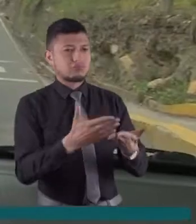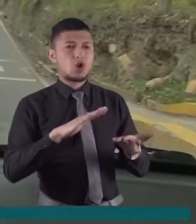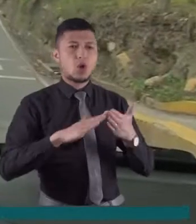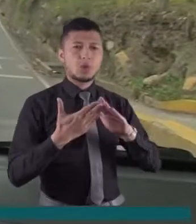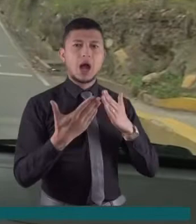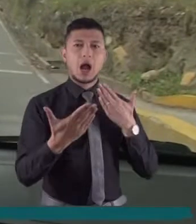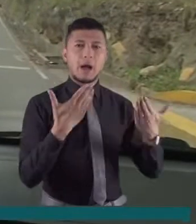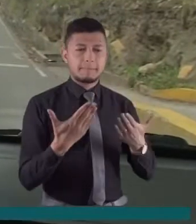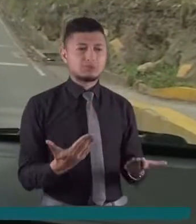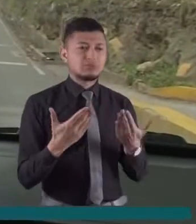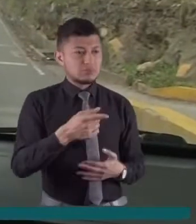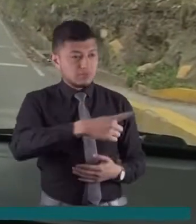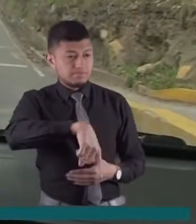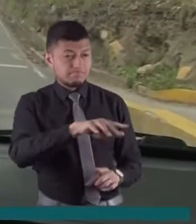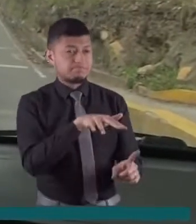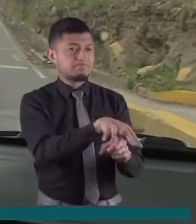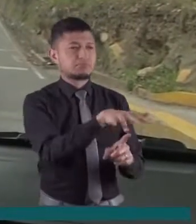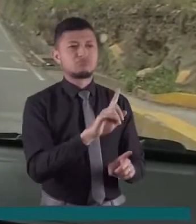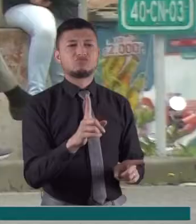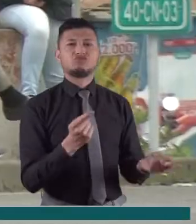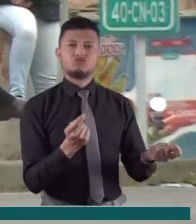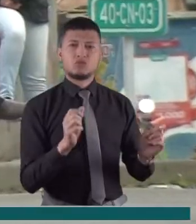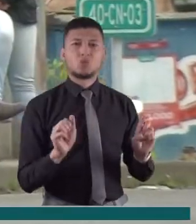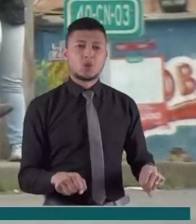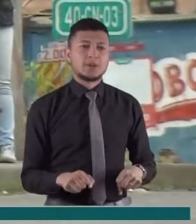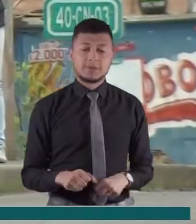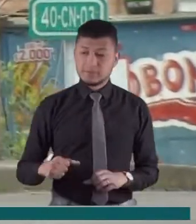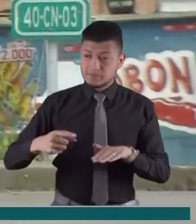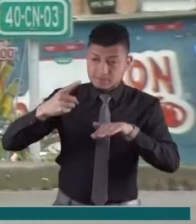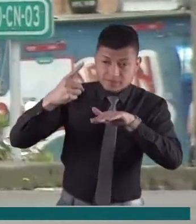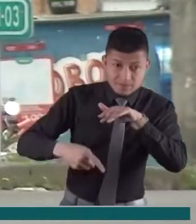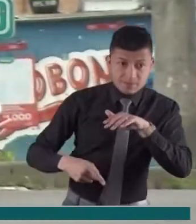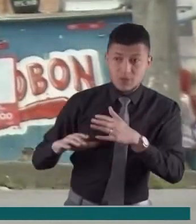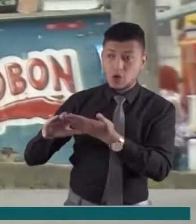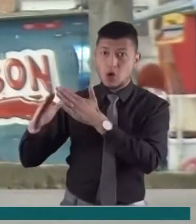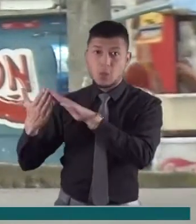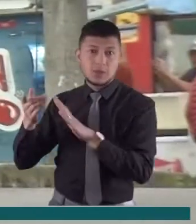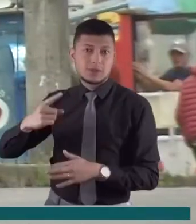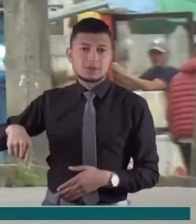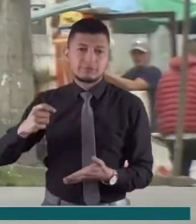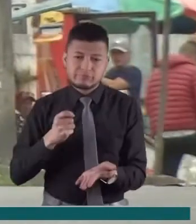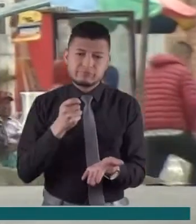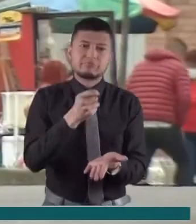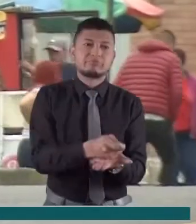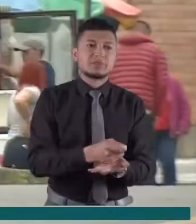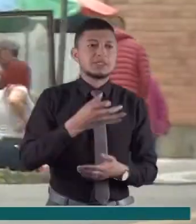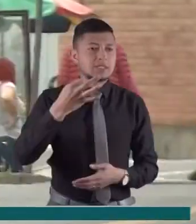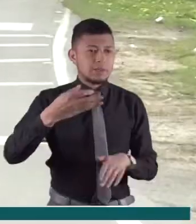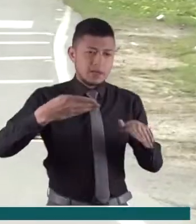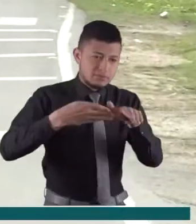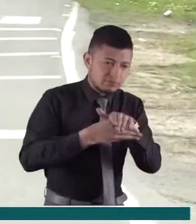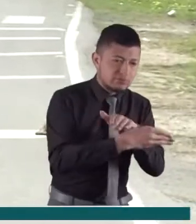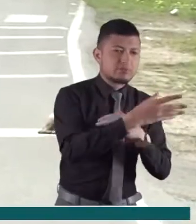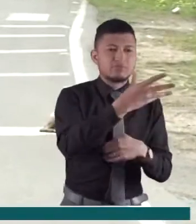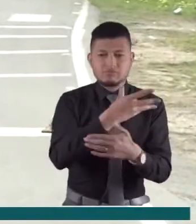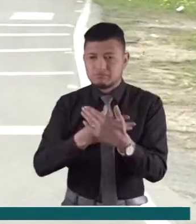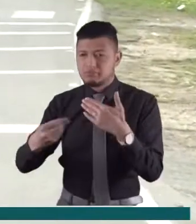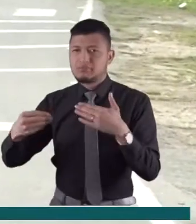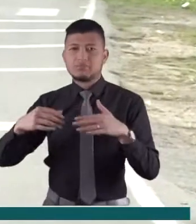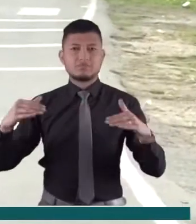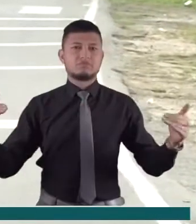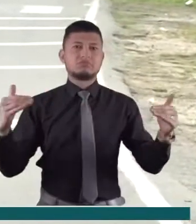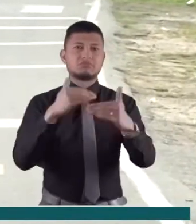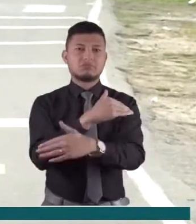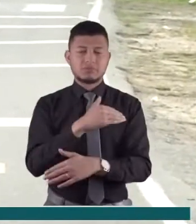comunidad campesino no expuesta a perjudicar la comunidad asegura que este peaje los obliga a cancelar el valor de la caseta cada vez que ingresan o salen